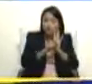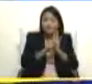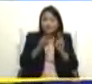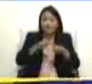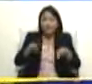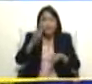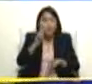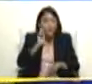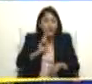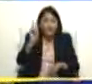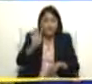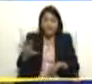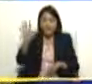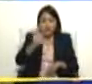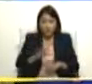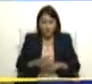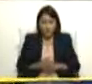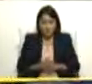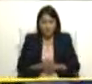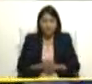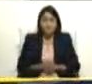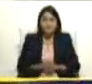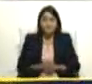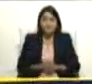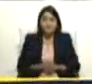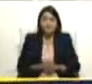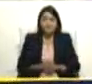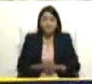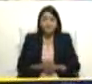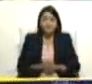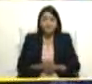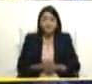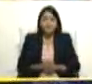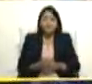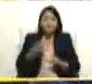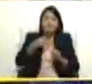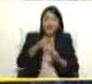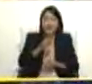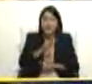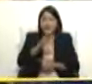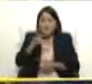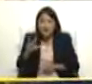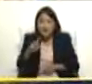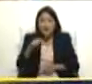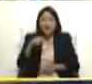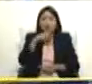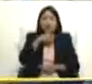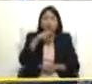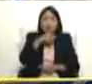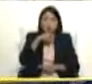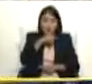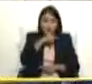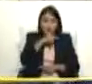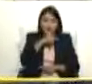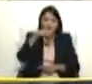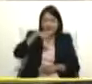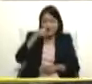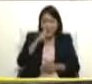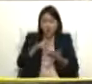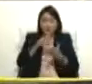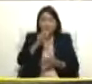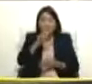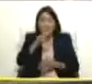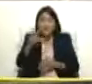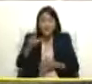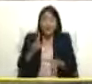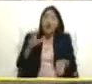de la República Bolivariana de Venezuela. El 23 de octubre del 2023